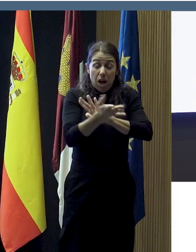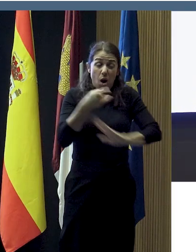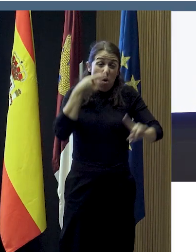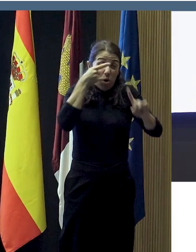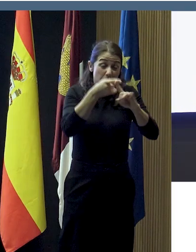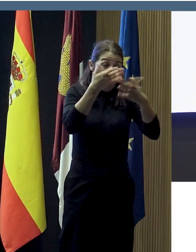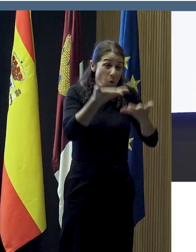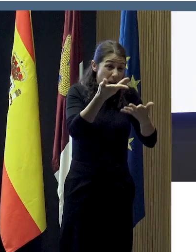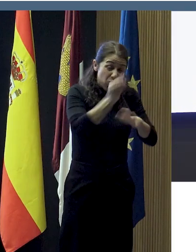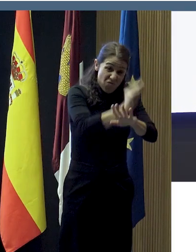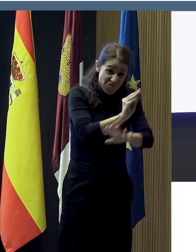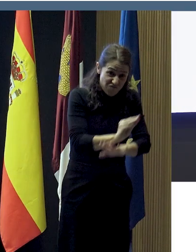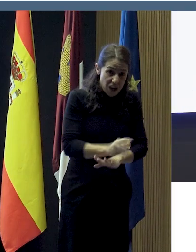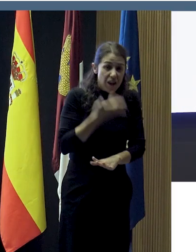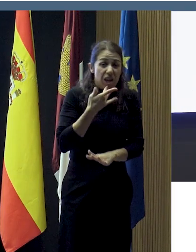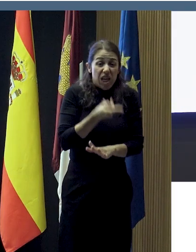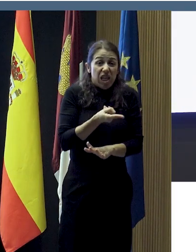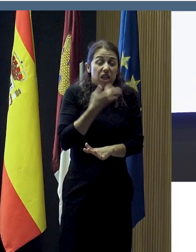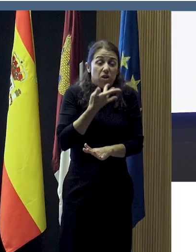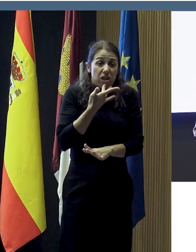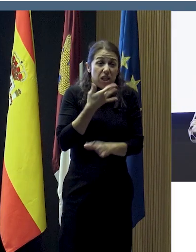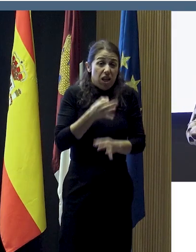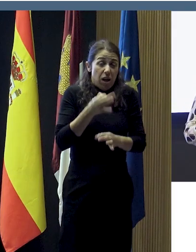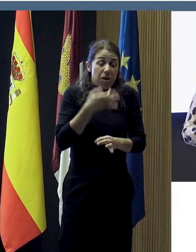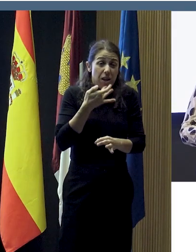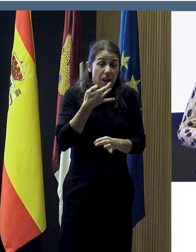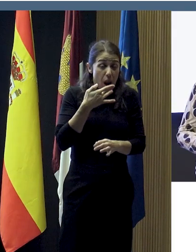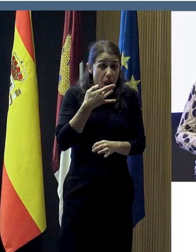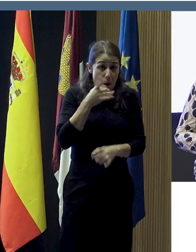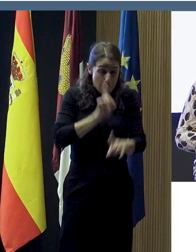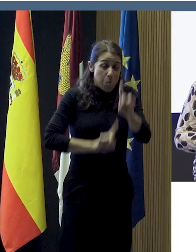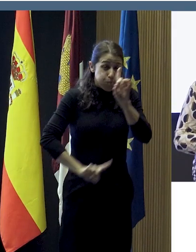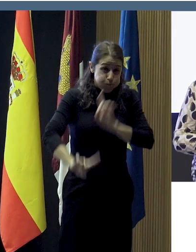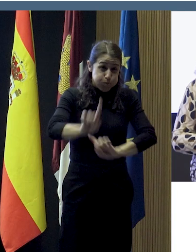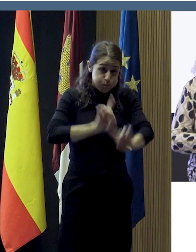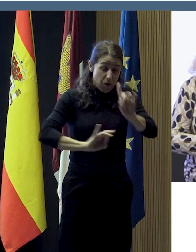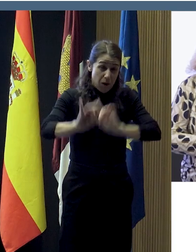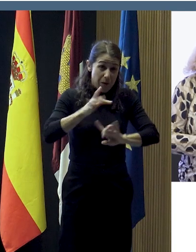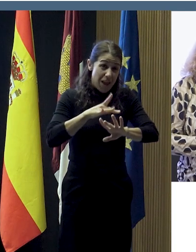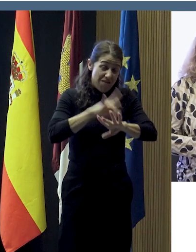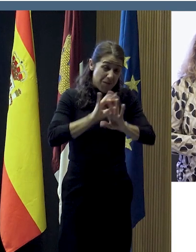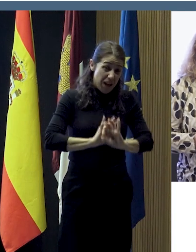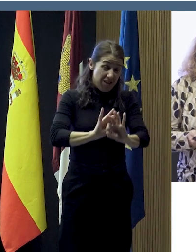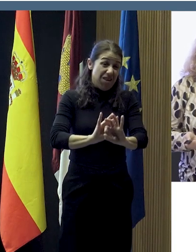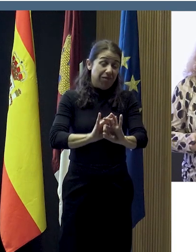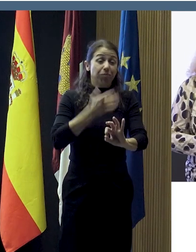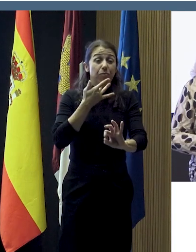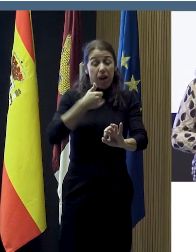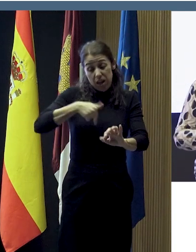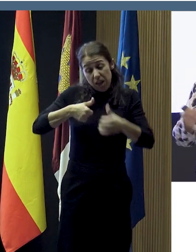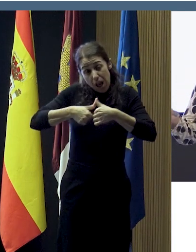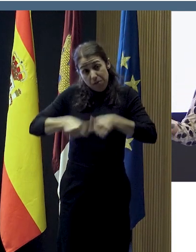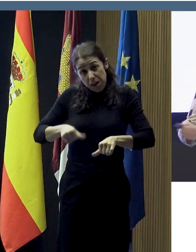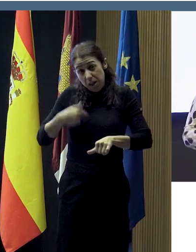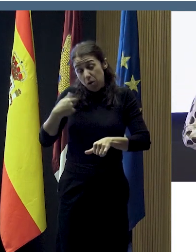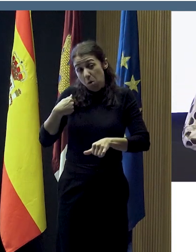para poder paliar esos síntomas. Y este es realmente el gran problema, el gran drama de este tipo de enfermedades. Pero en Albacete,